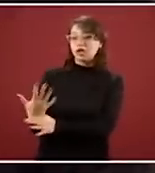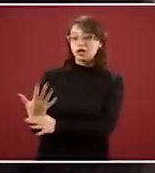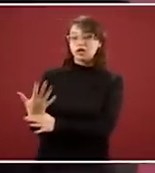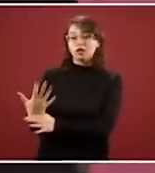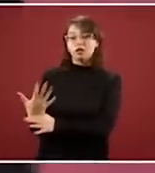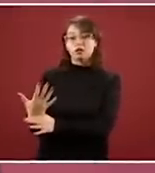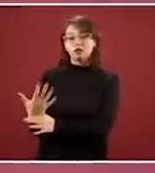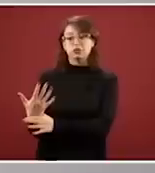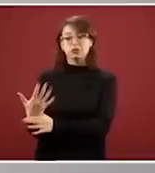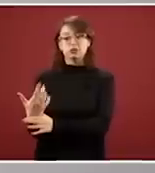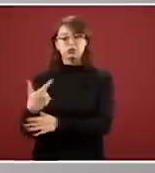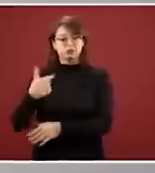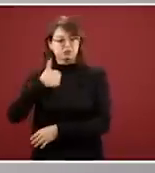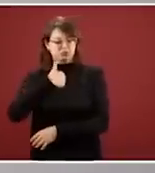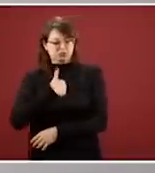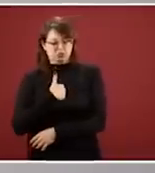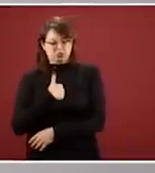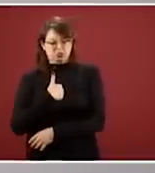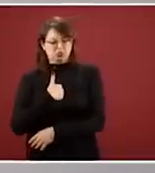perdido la calma